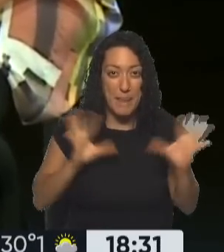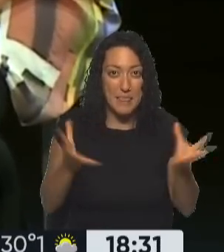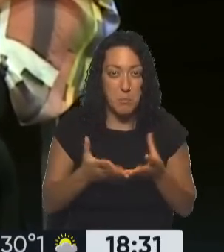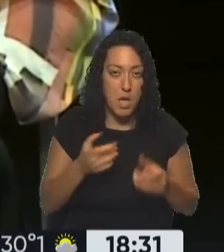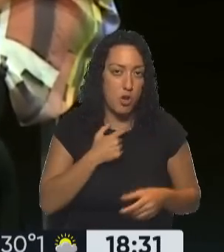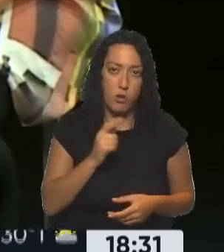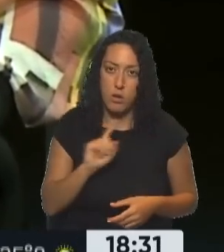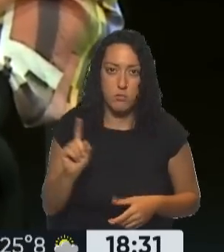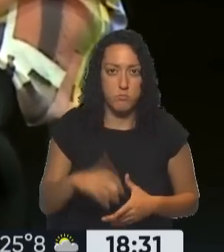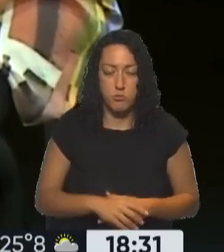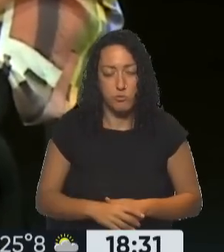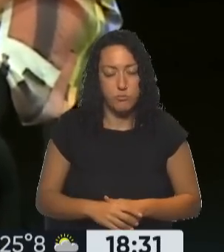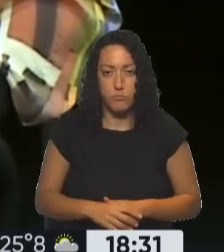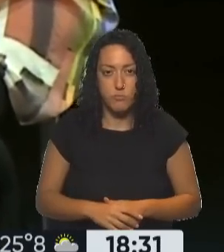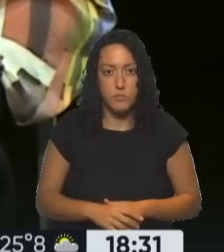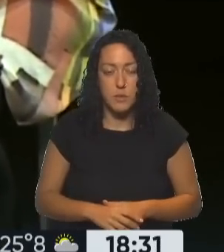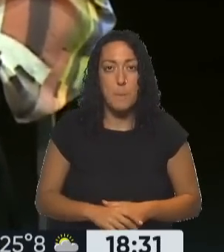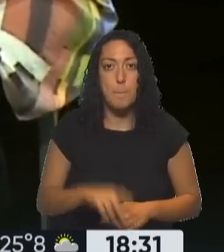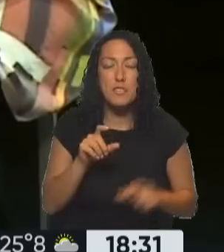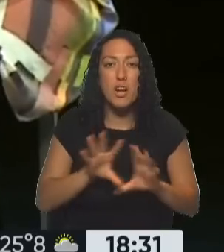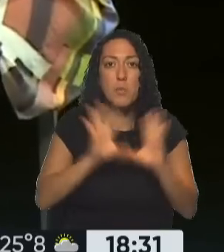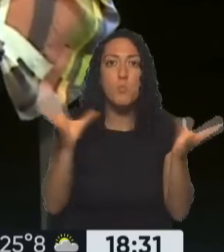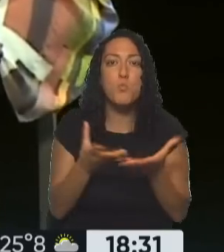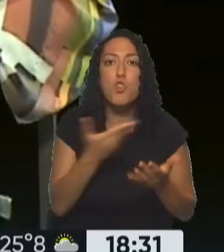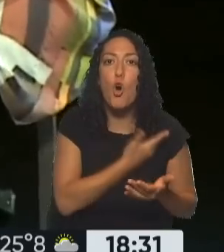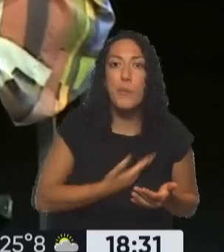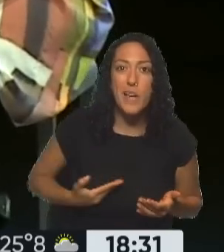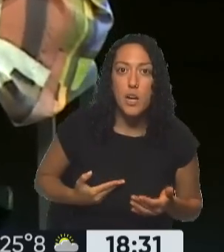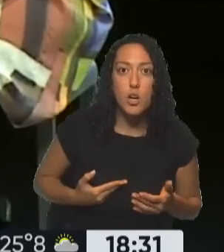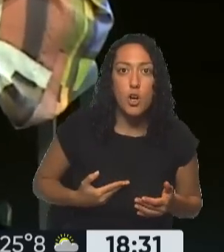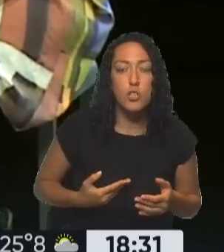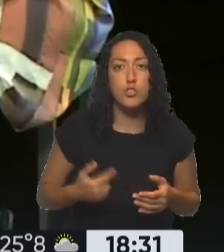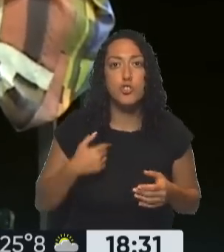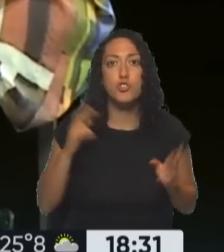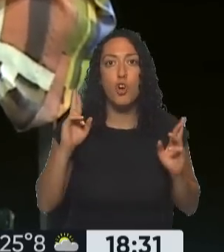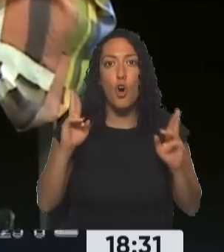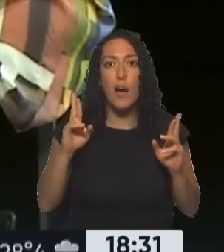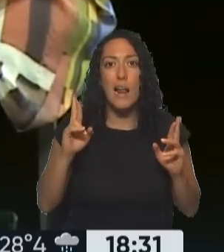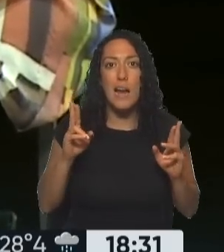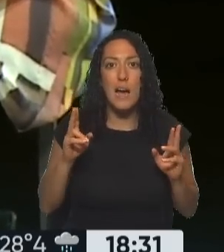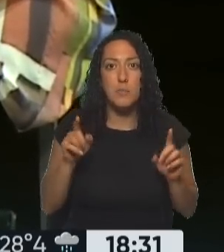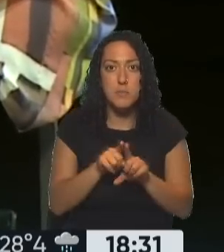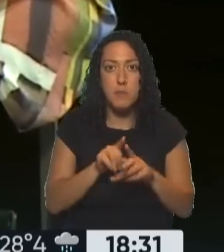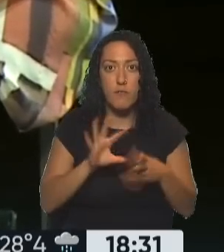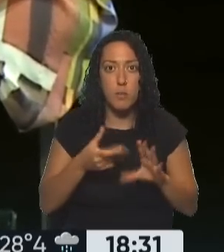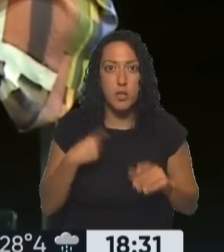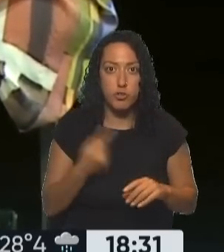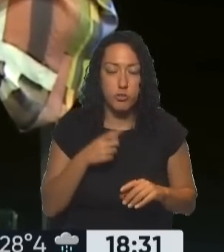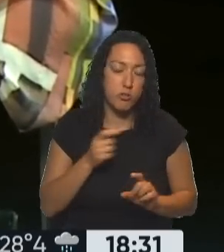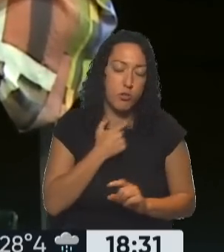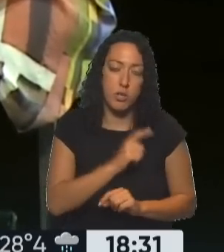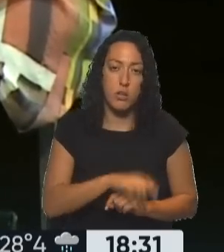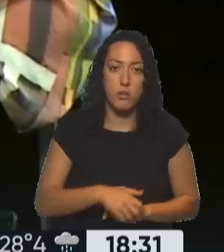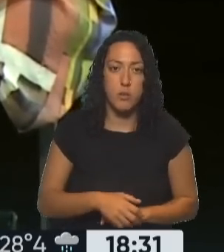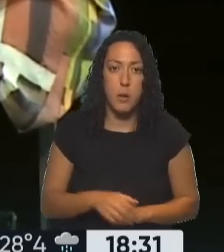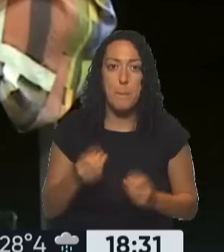Créanme, a ningún gobernante del mundo le deseo vivir lo que nos tocó vivir a nosotros. Porque